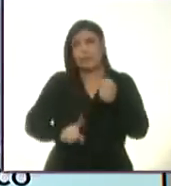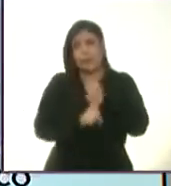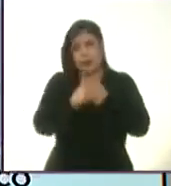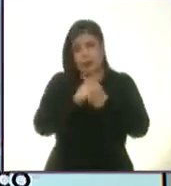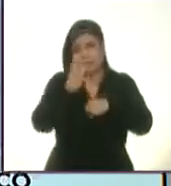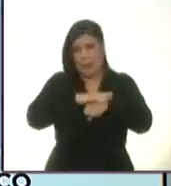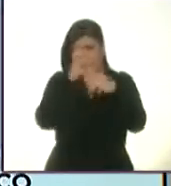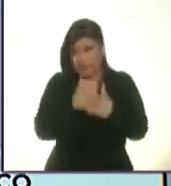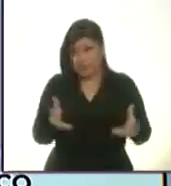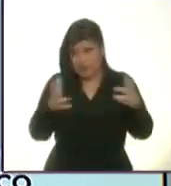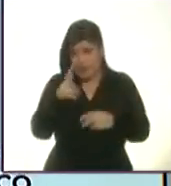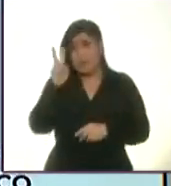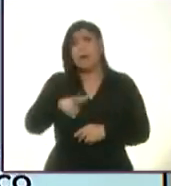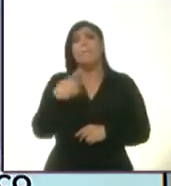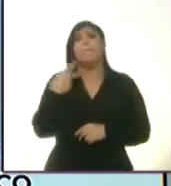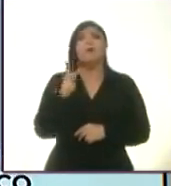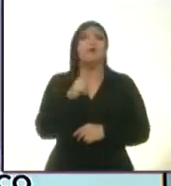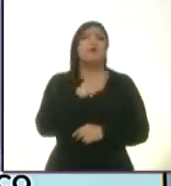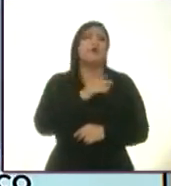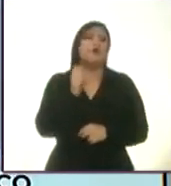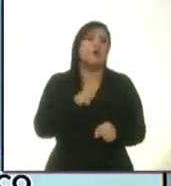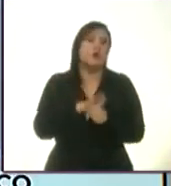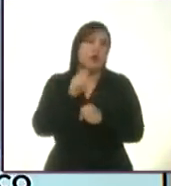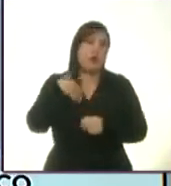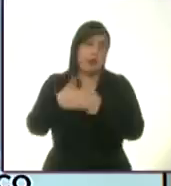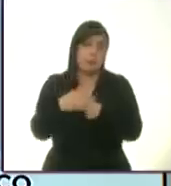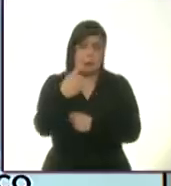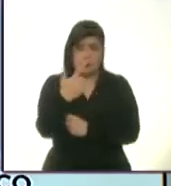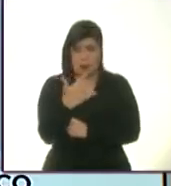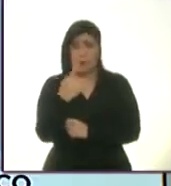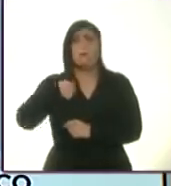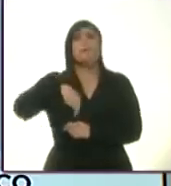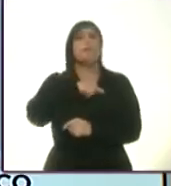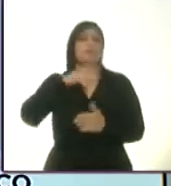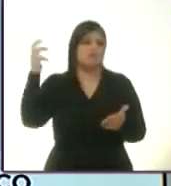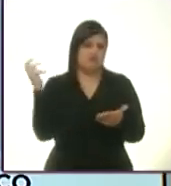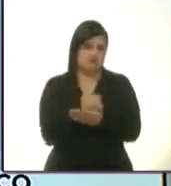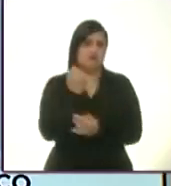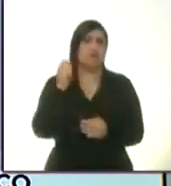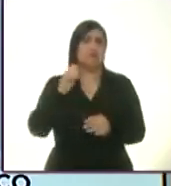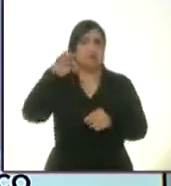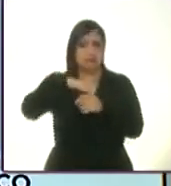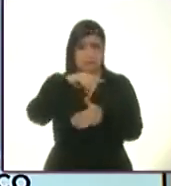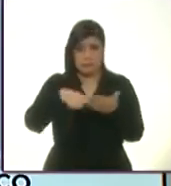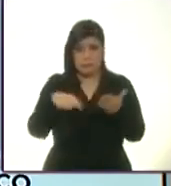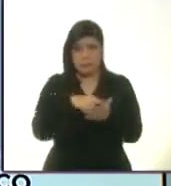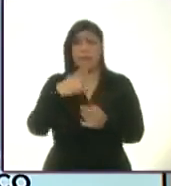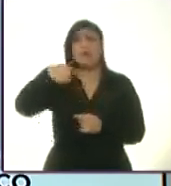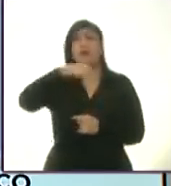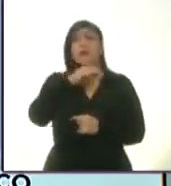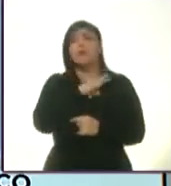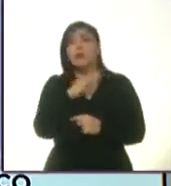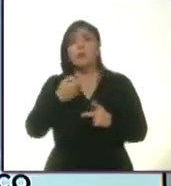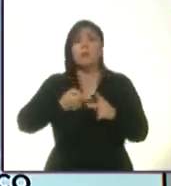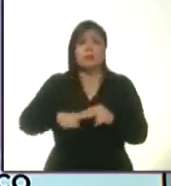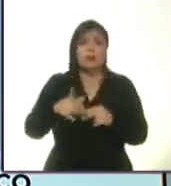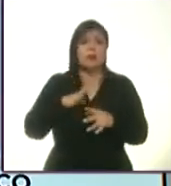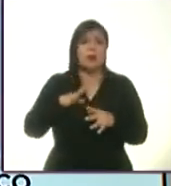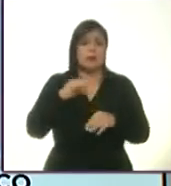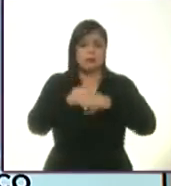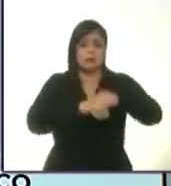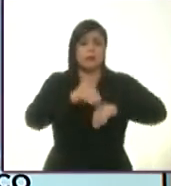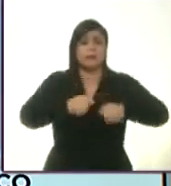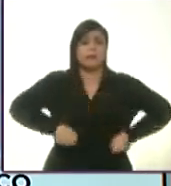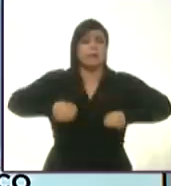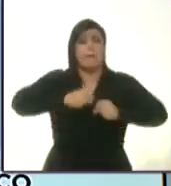pero lo bueno es que el primero de julio vamos a ganar la elección y ellos pueden empezar a hacer sus maletas porque